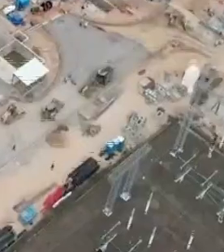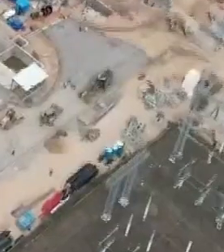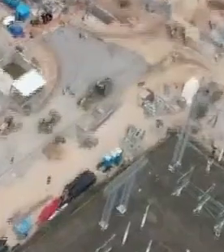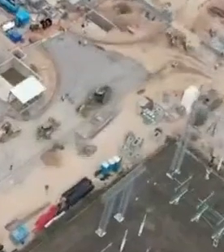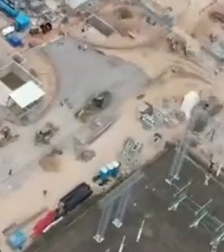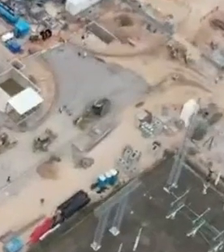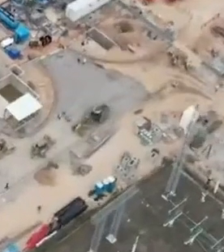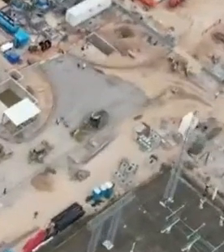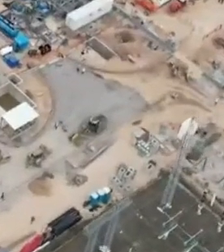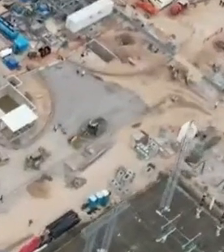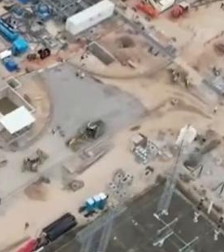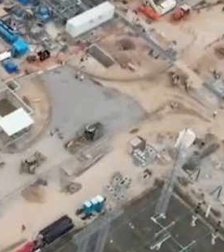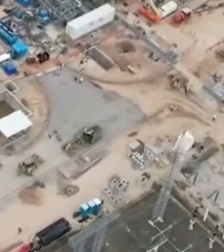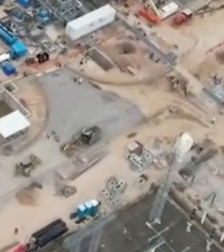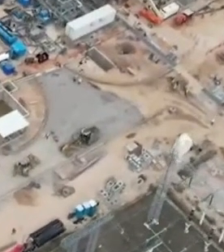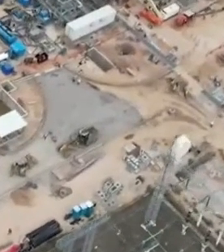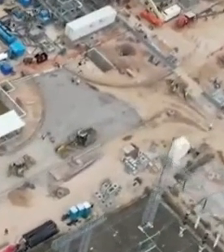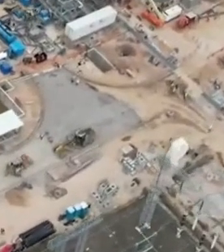El SAUS 2.